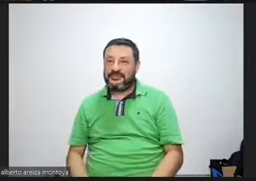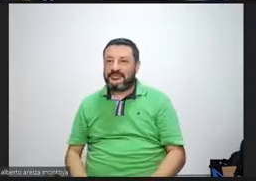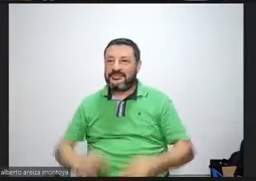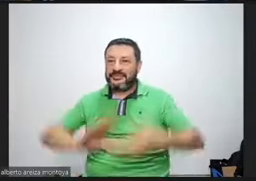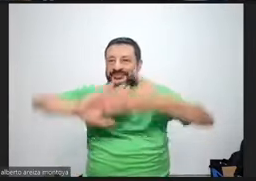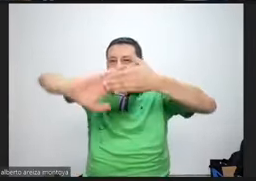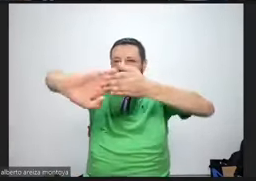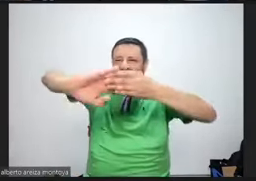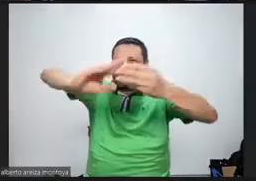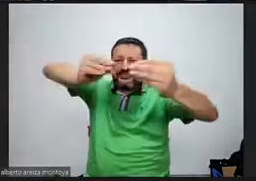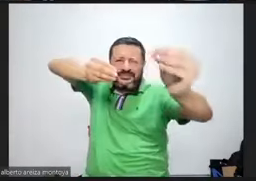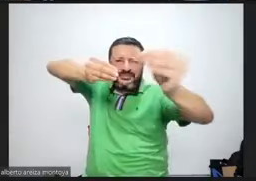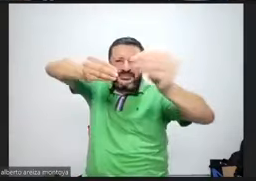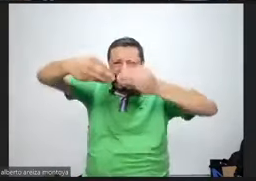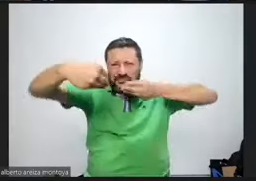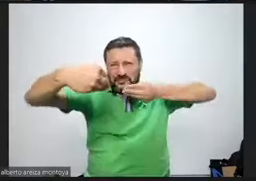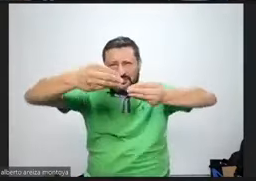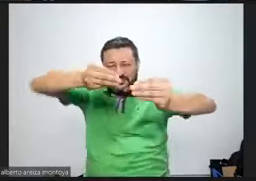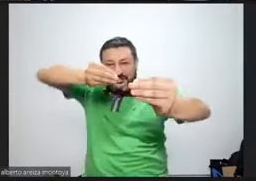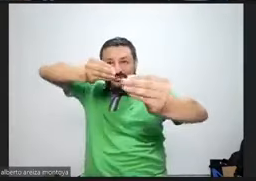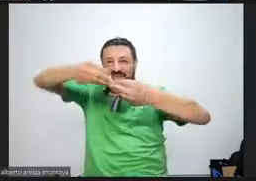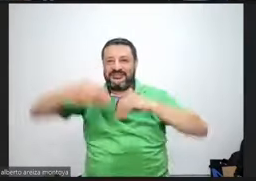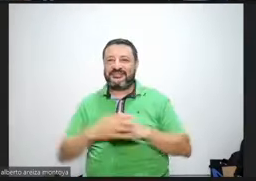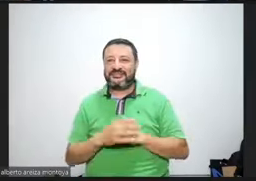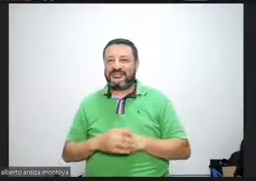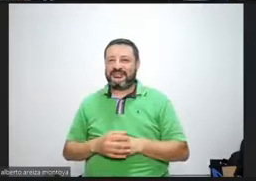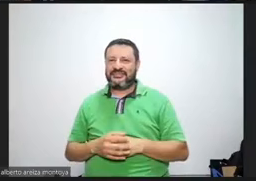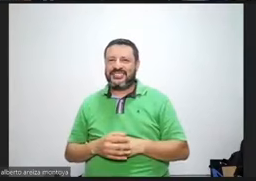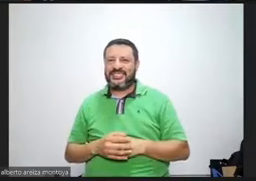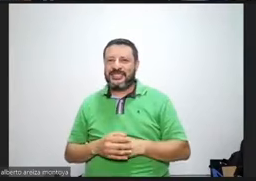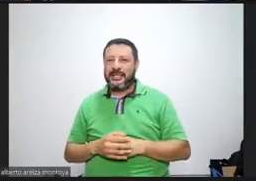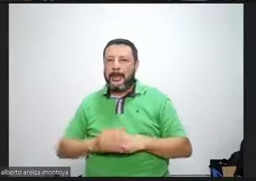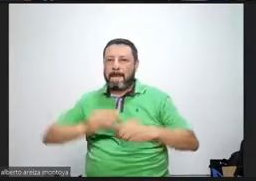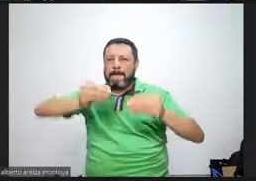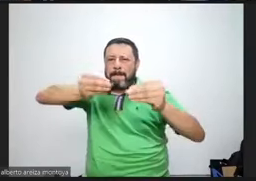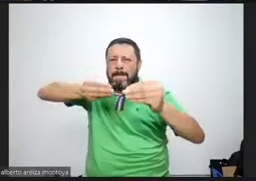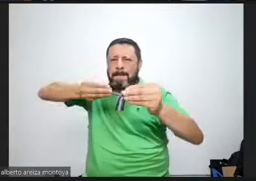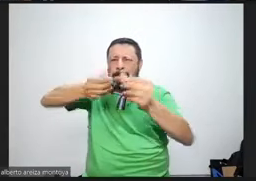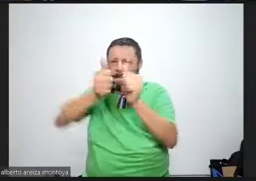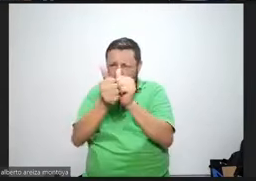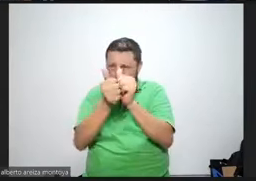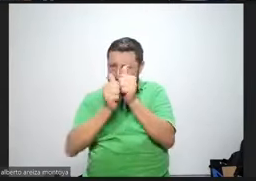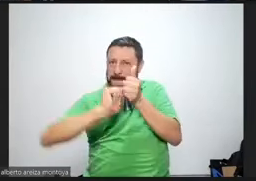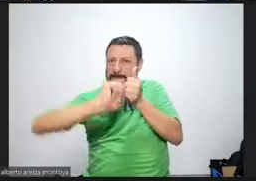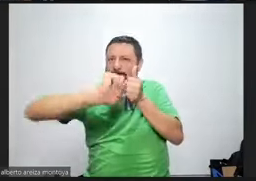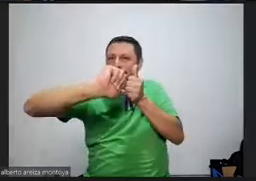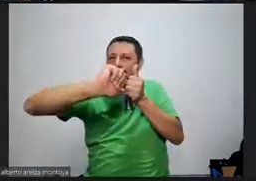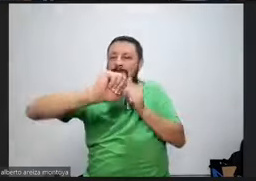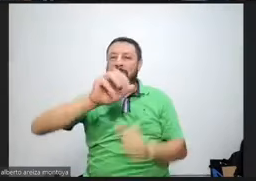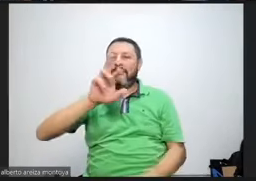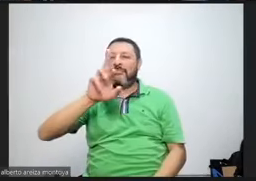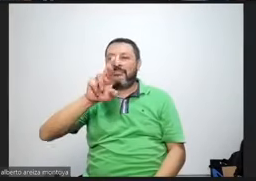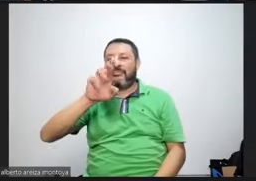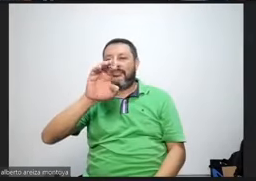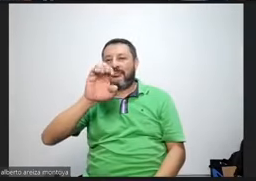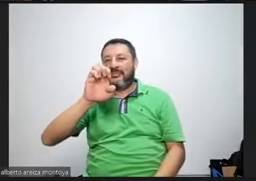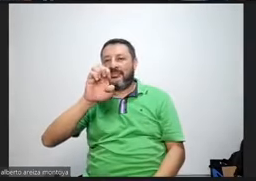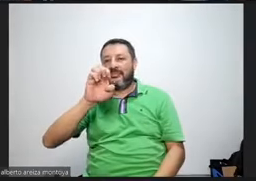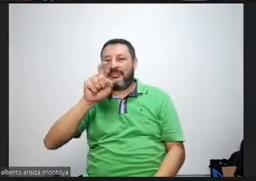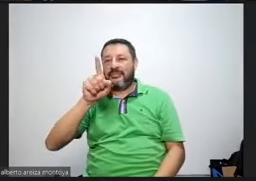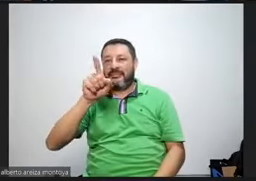muy flexible, y tienes que ser resistente, muy resistente, ¿cierto? O sea, las 4 cualidades